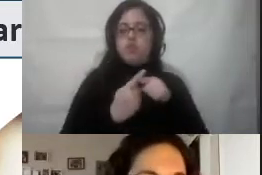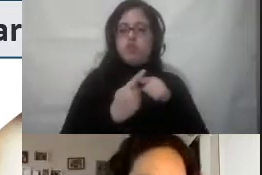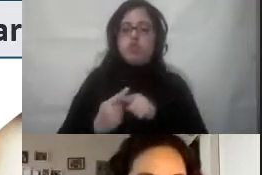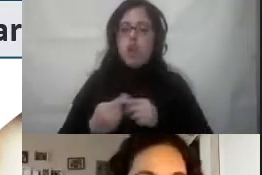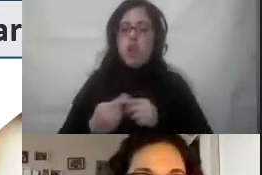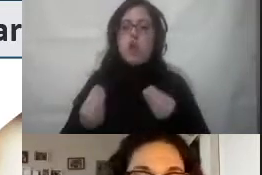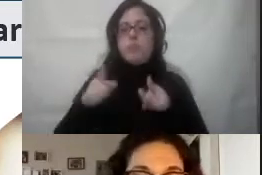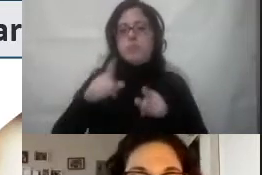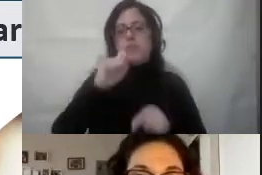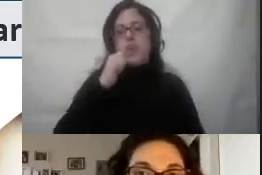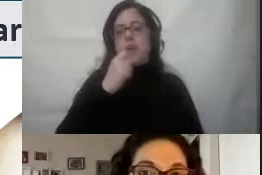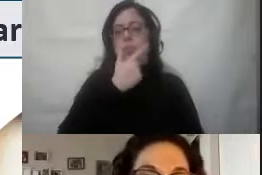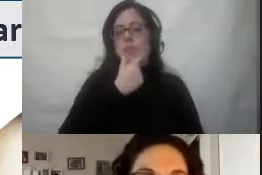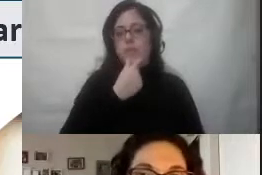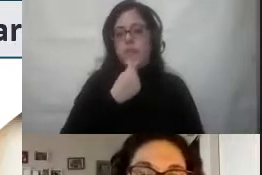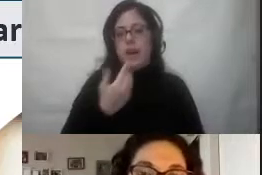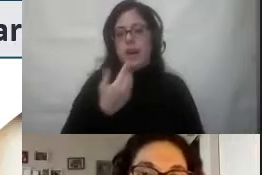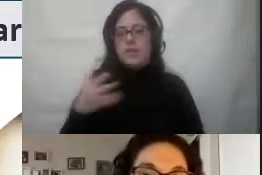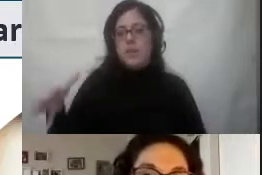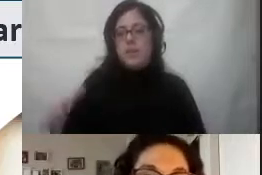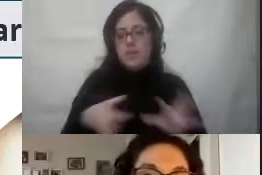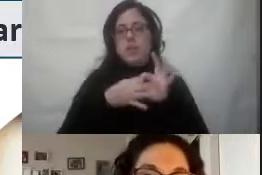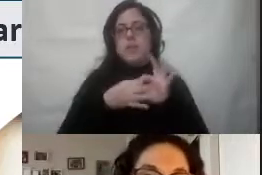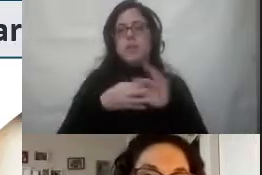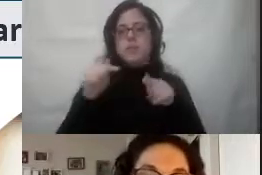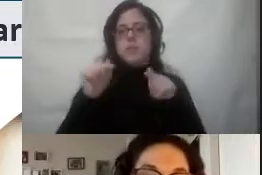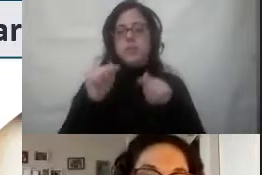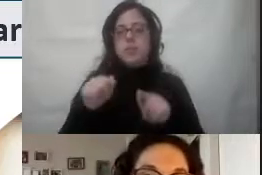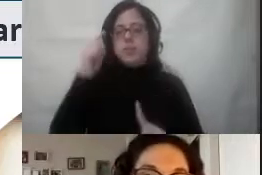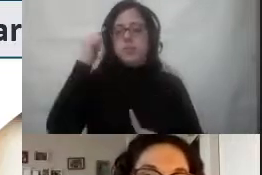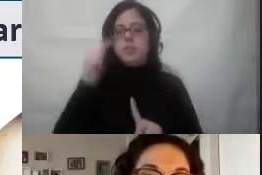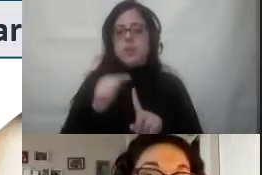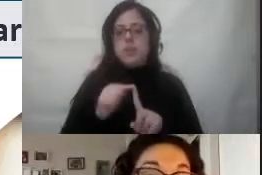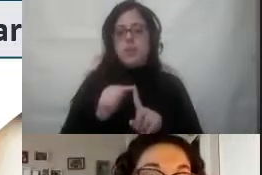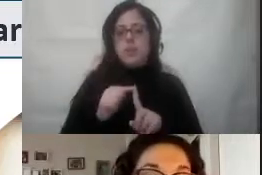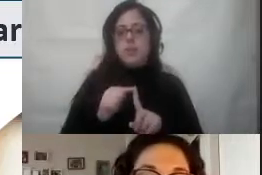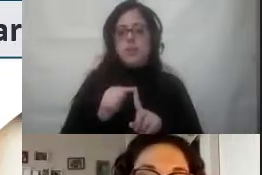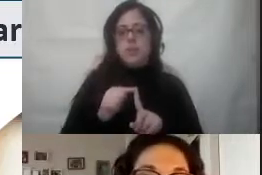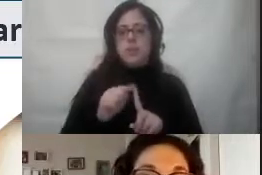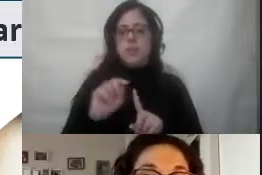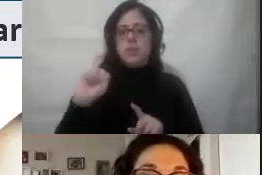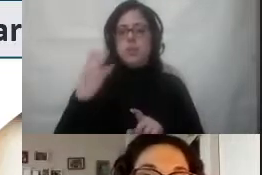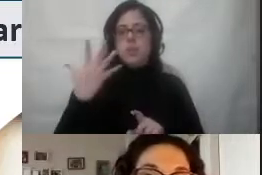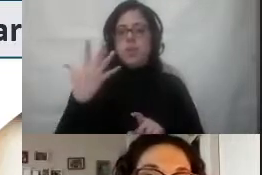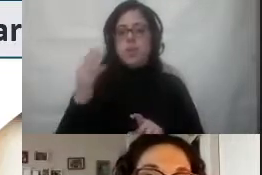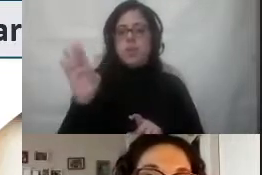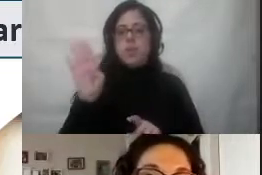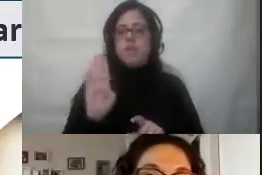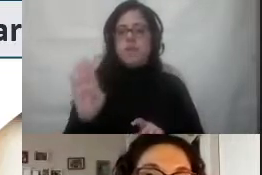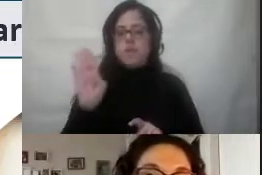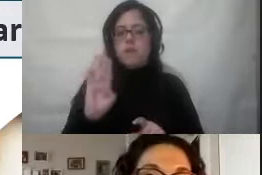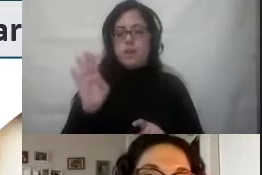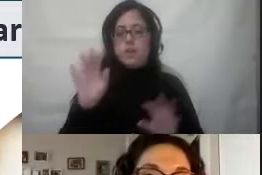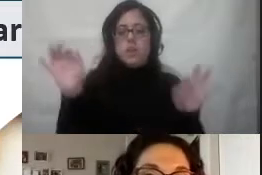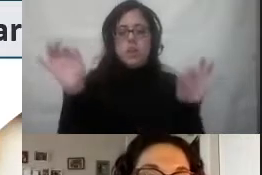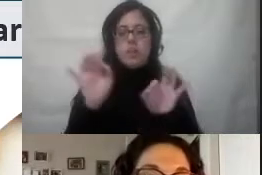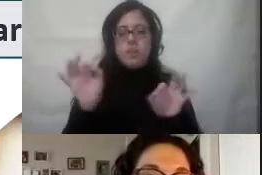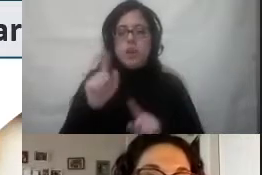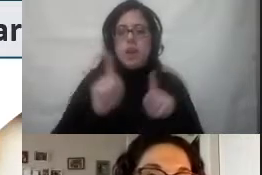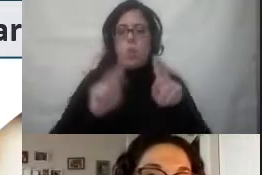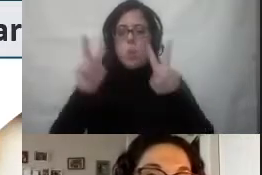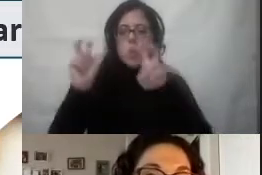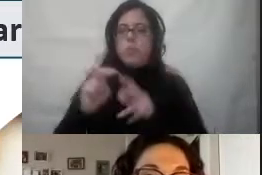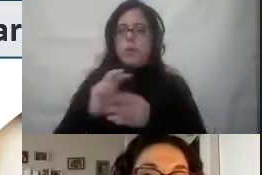es mucho más fácil hacer el link. Pero este objetivo, que es el quinto básico, describir algunas dimensiones de la vida colonial en Chile,